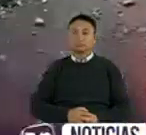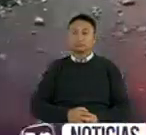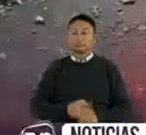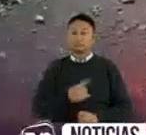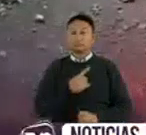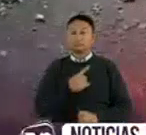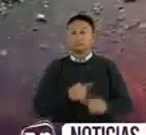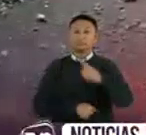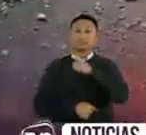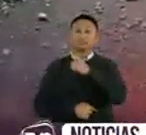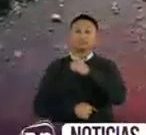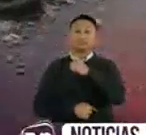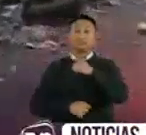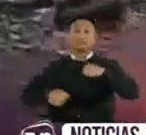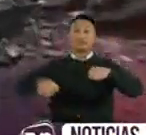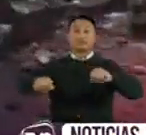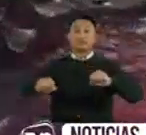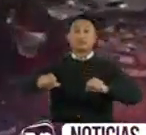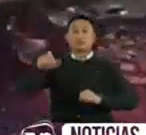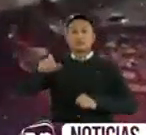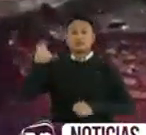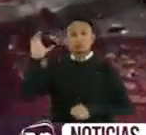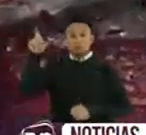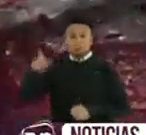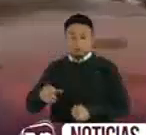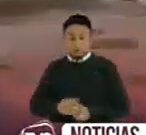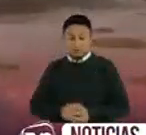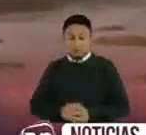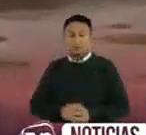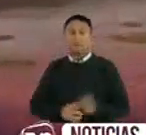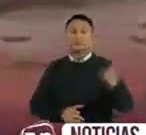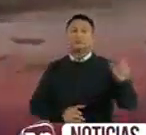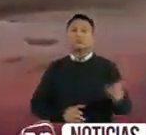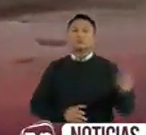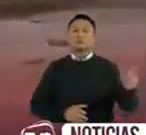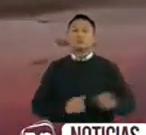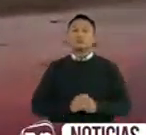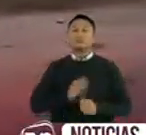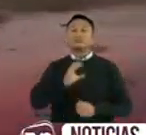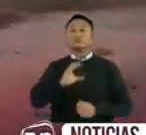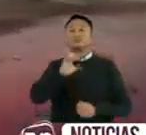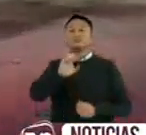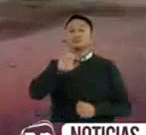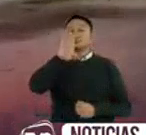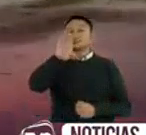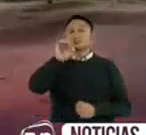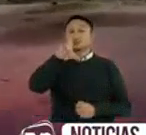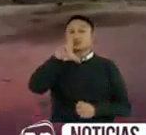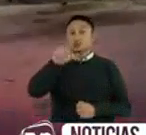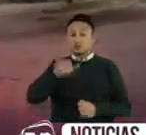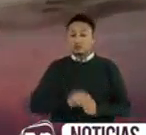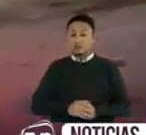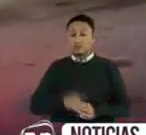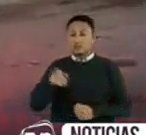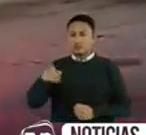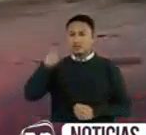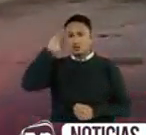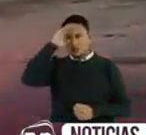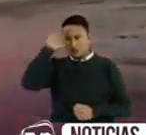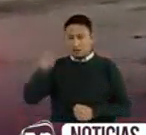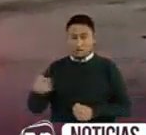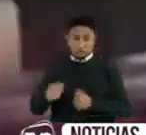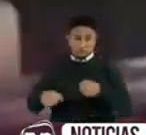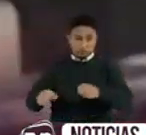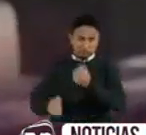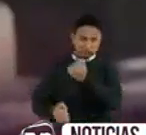Así quedó la moto del ciudadano colombiano acusado de vacunador por moradores del sector del Cebollar, que cansados del supuesto extorsionador quemaron la